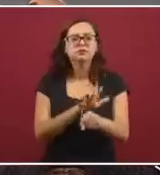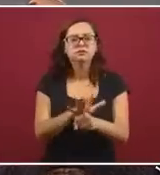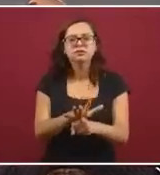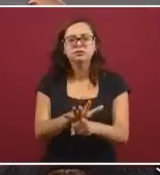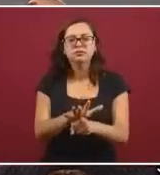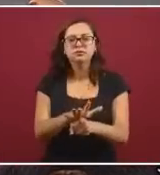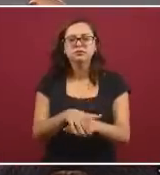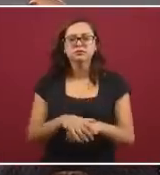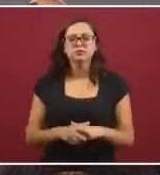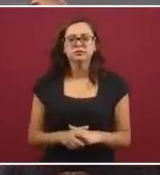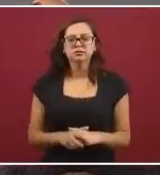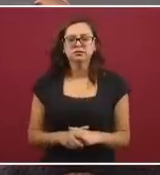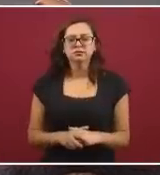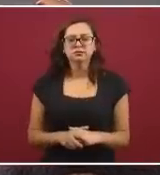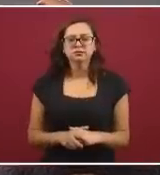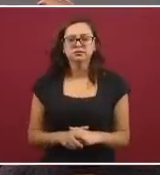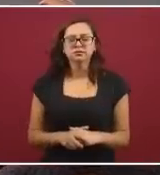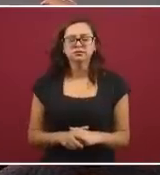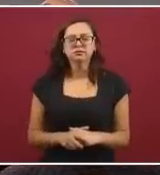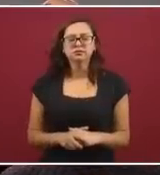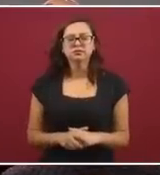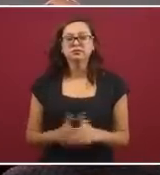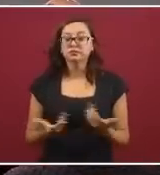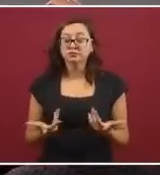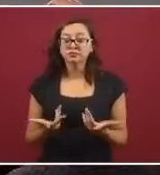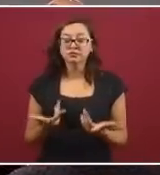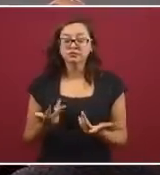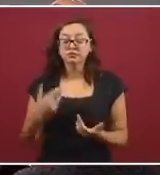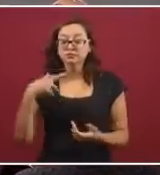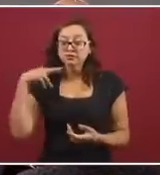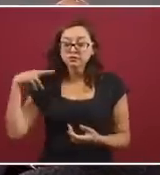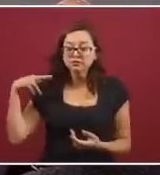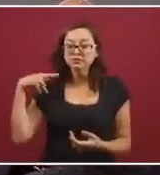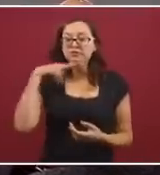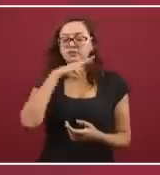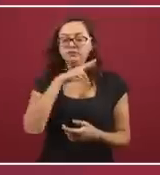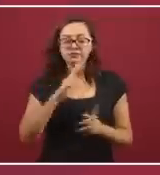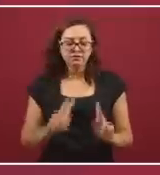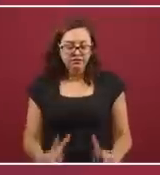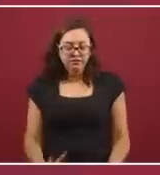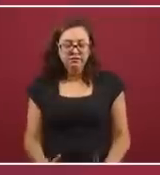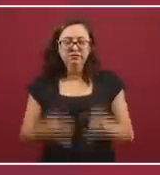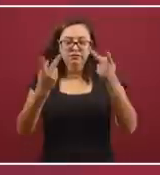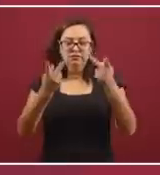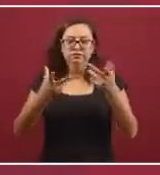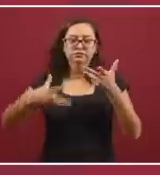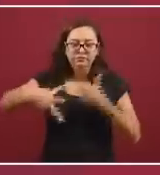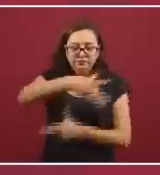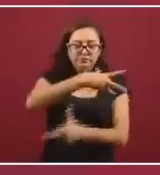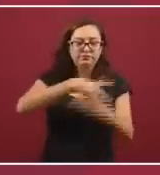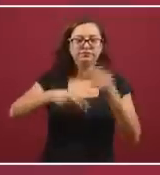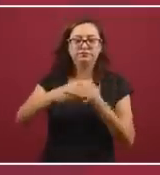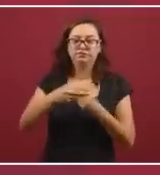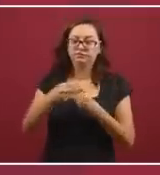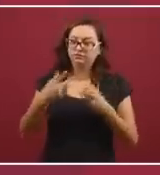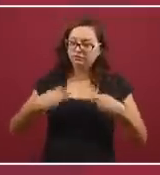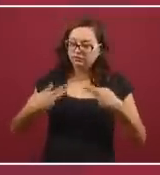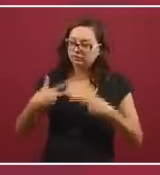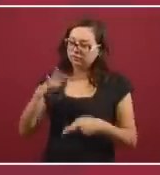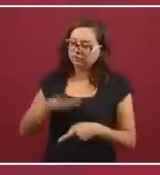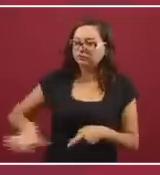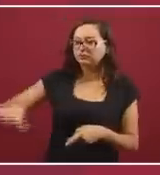de manera pronta y expedita se puedan regresar esos bienes al pueblo porque